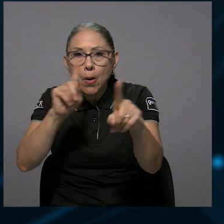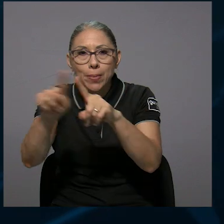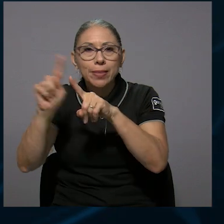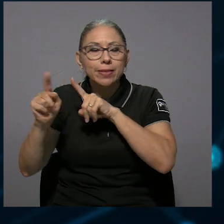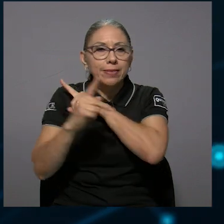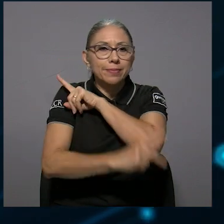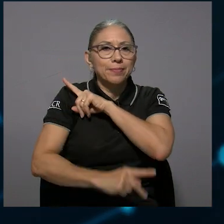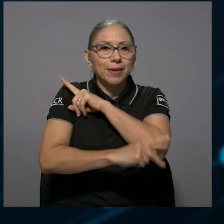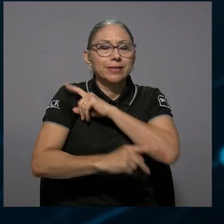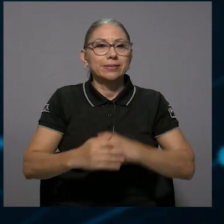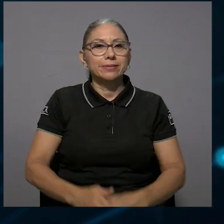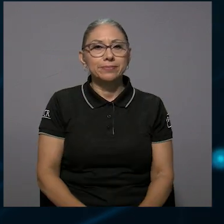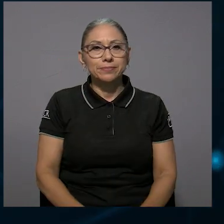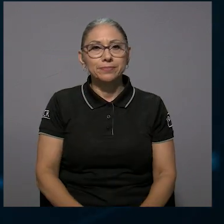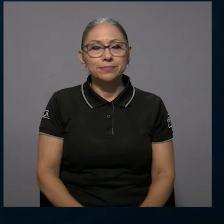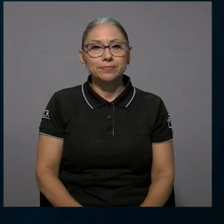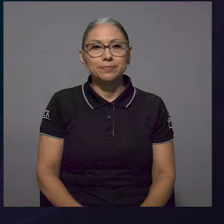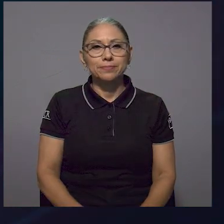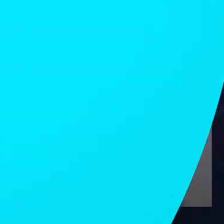países.